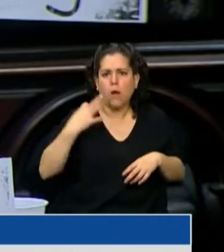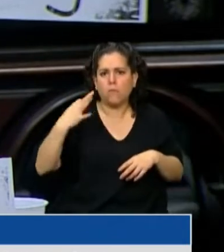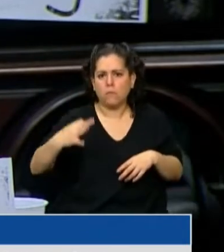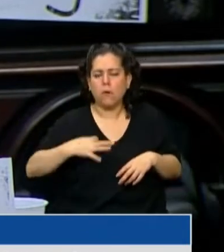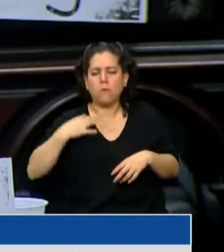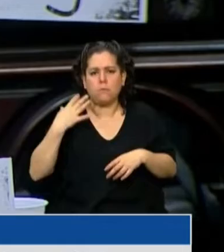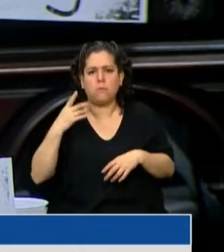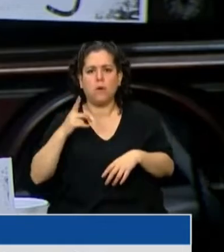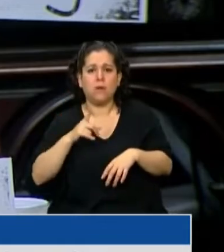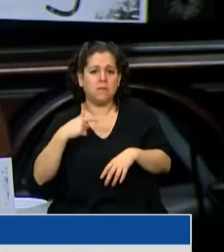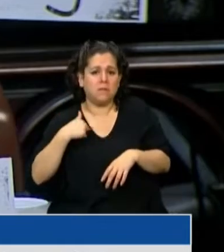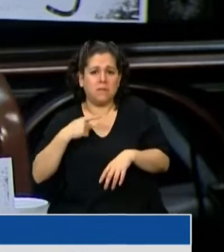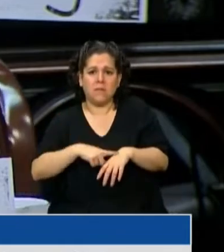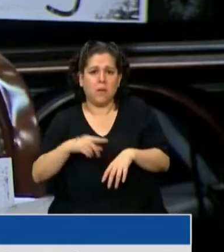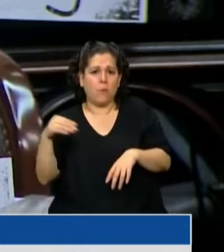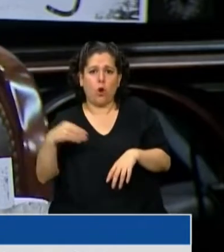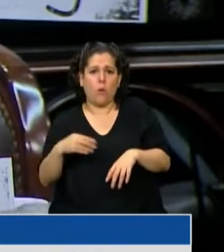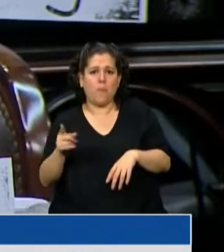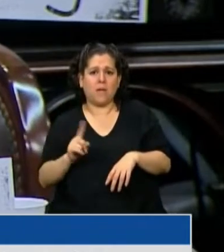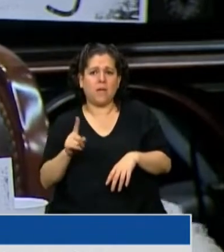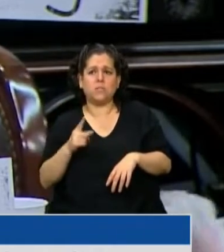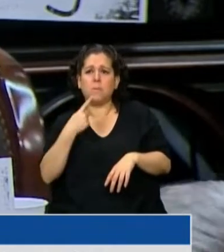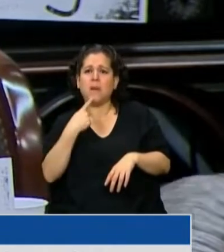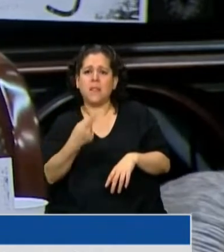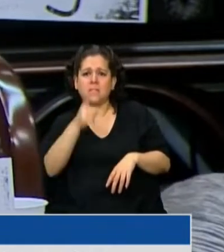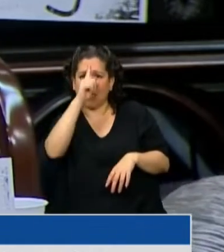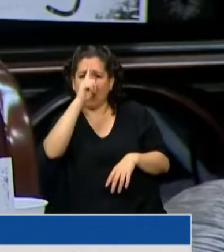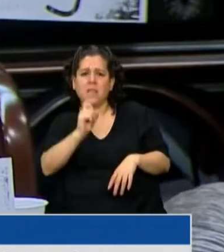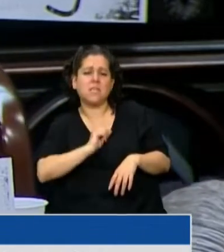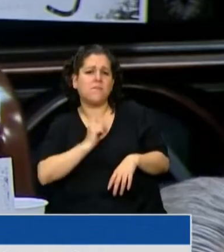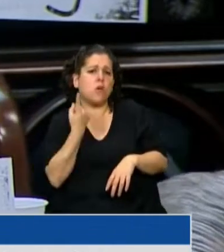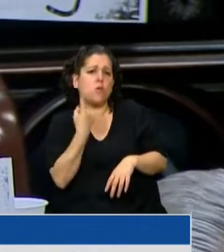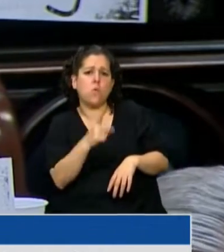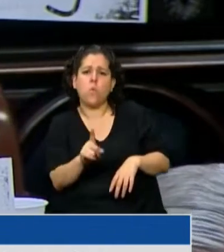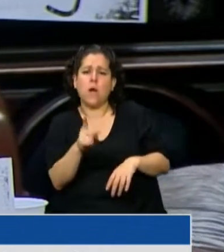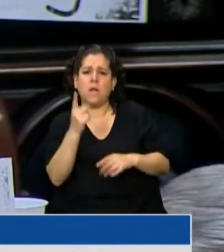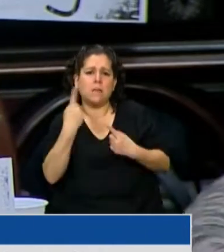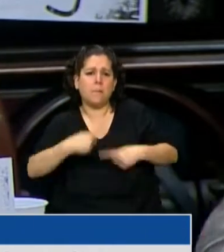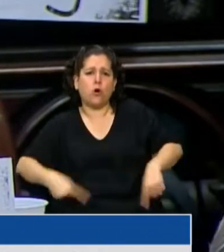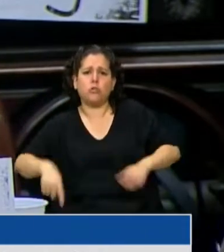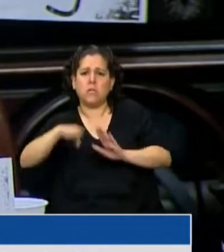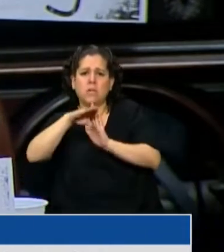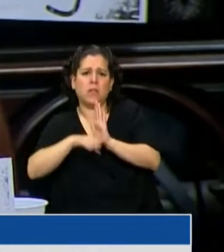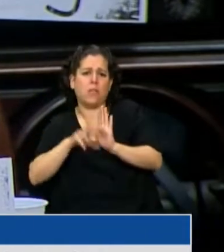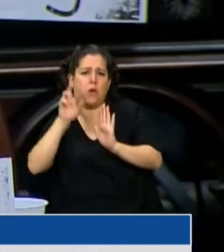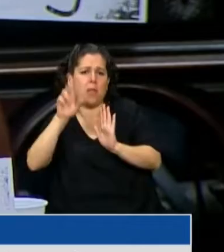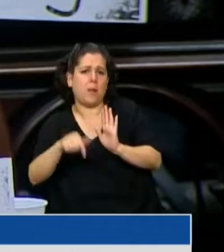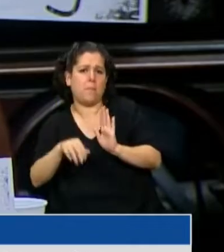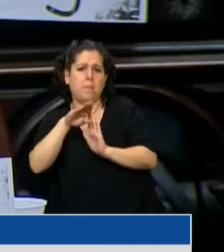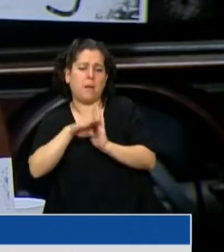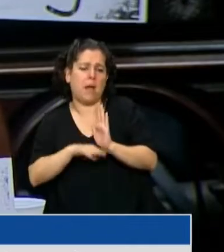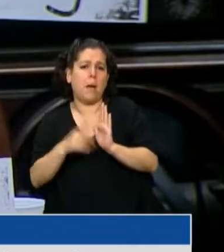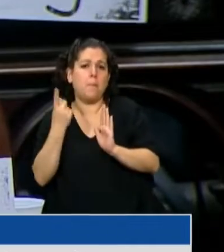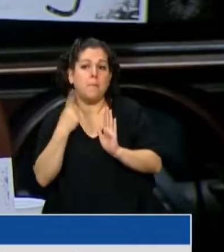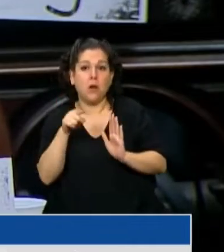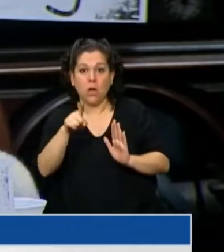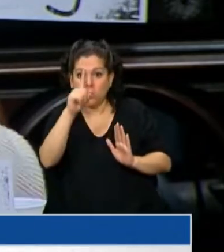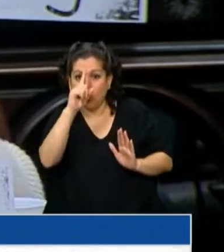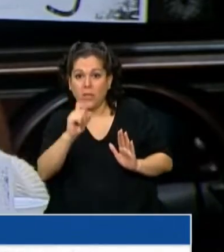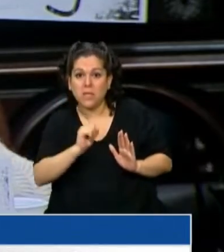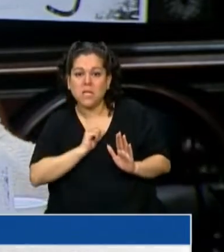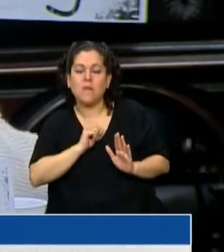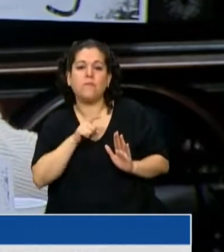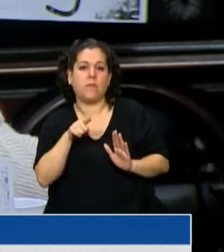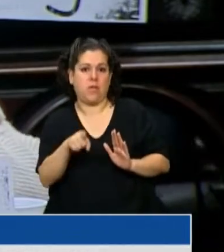No me alcanza el tiempo para decir cuáles son los desafíos y todos los contenidos que tiene este plan, pero a la vez estos desafíos y